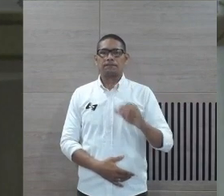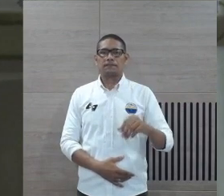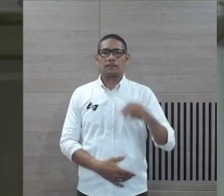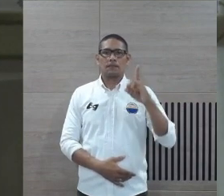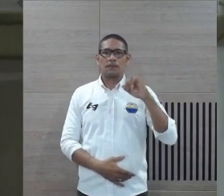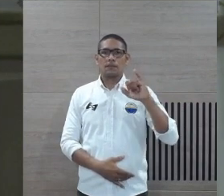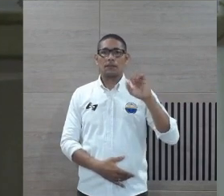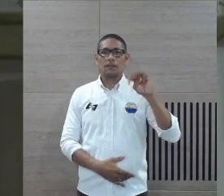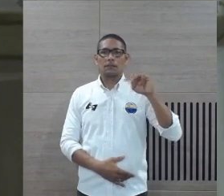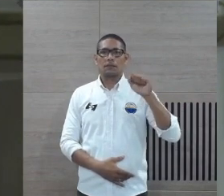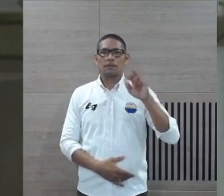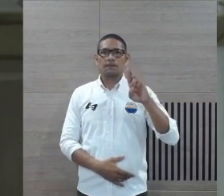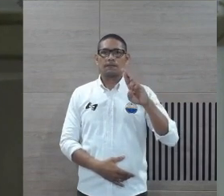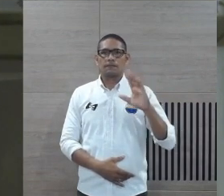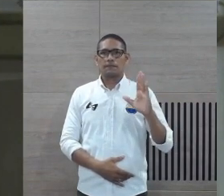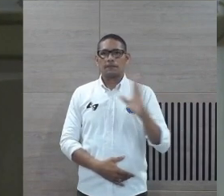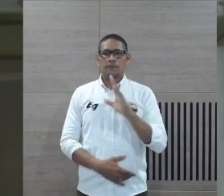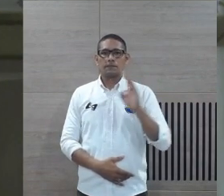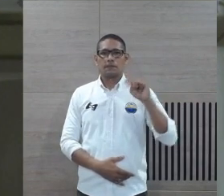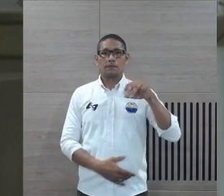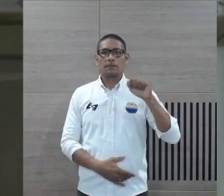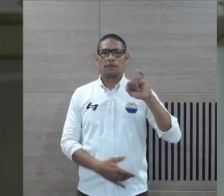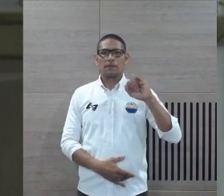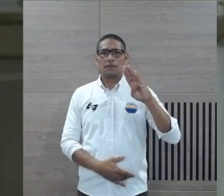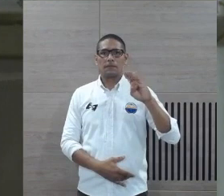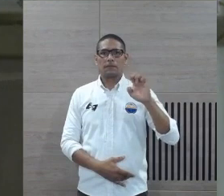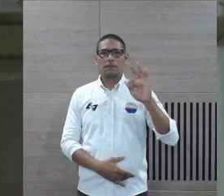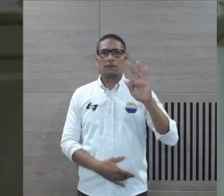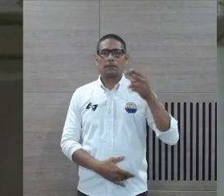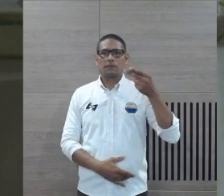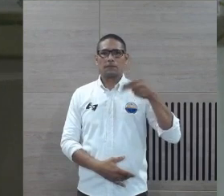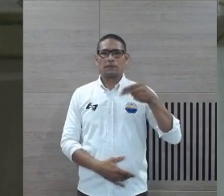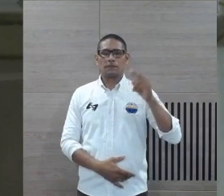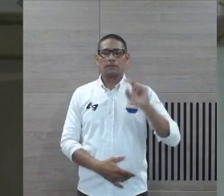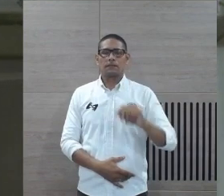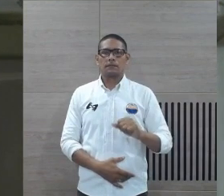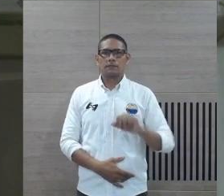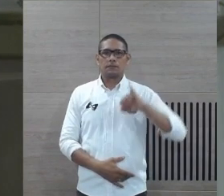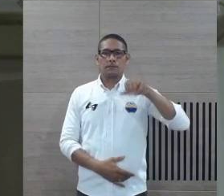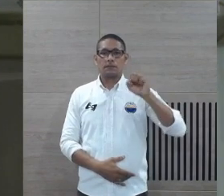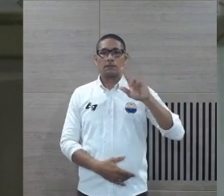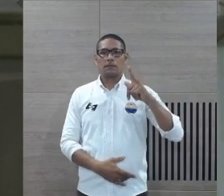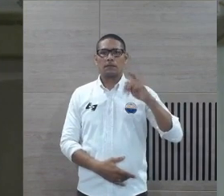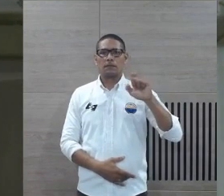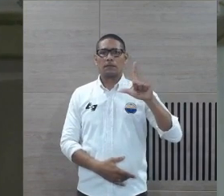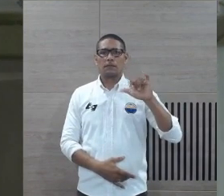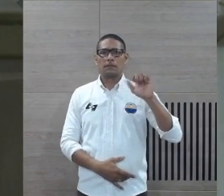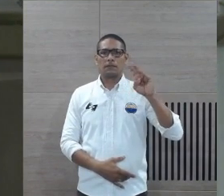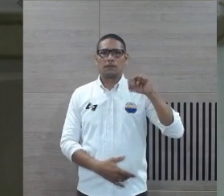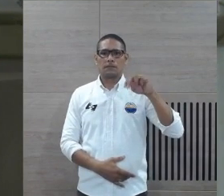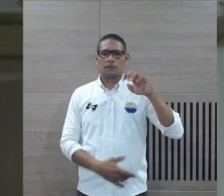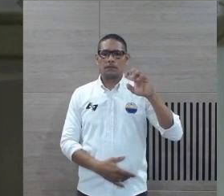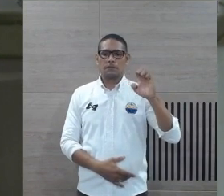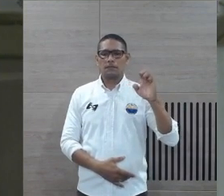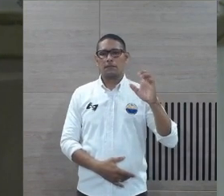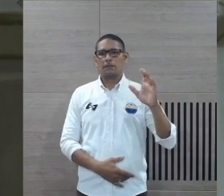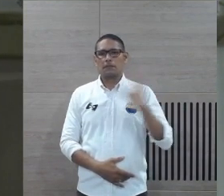Guerrero. Jacqueline Navarro Castro. Realizador de cine y audiovisuales, Janer Steed Vargas